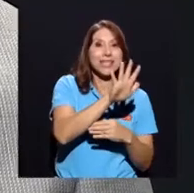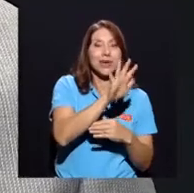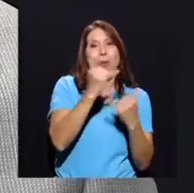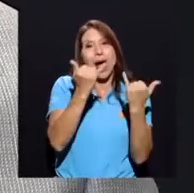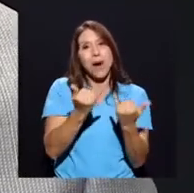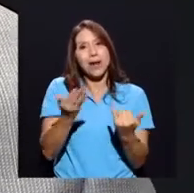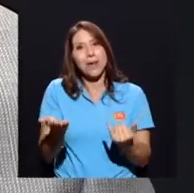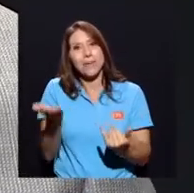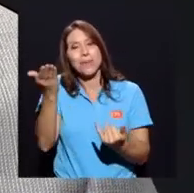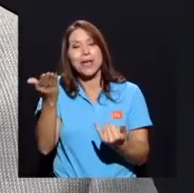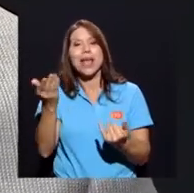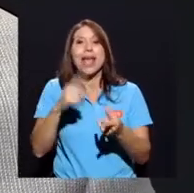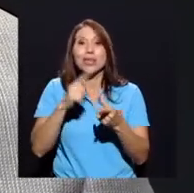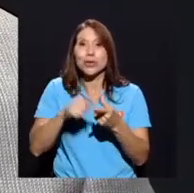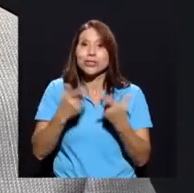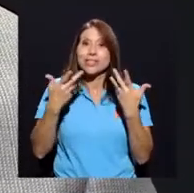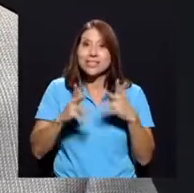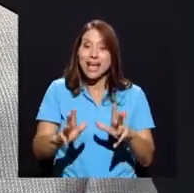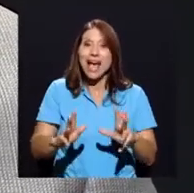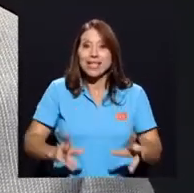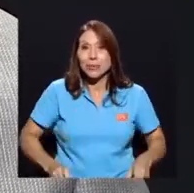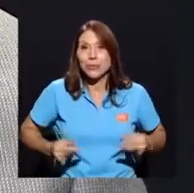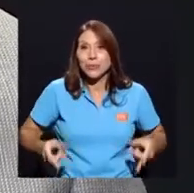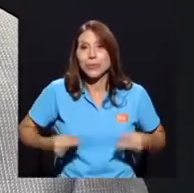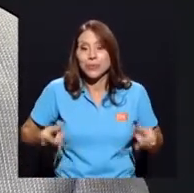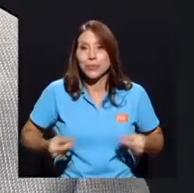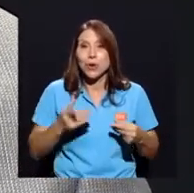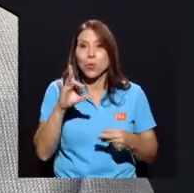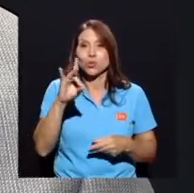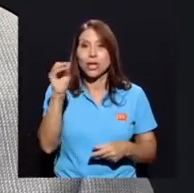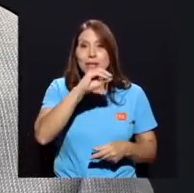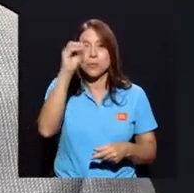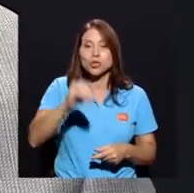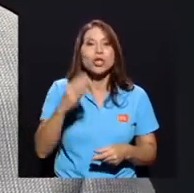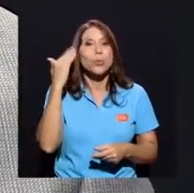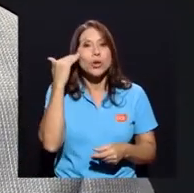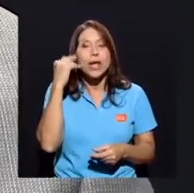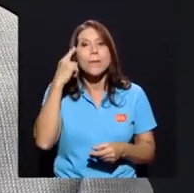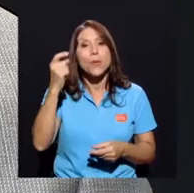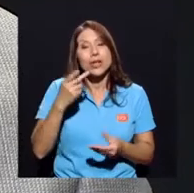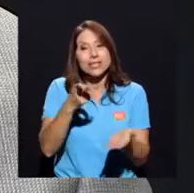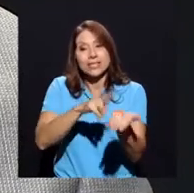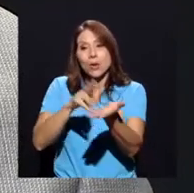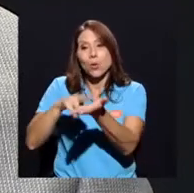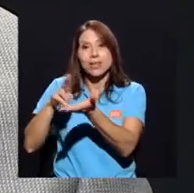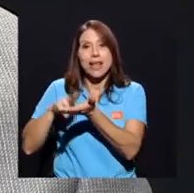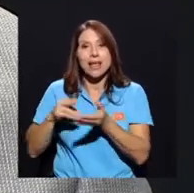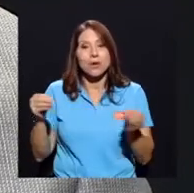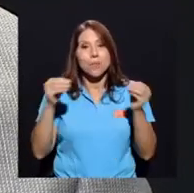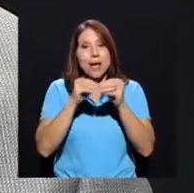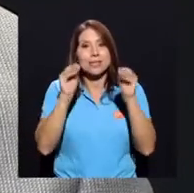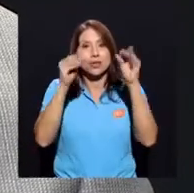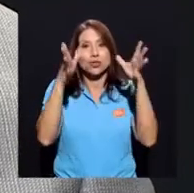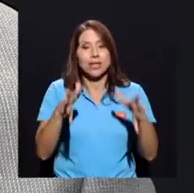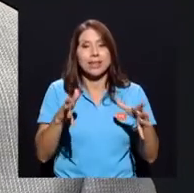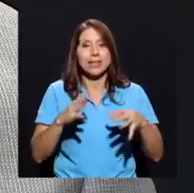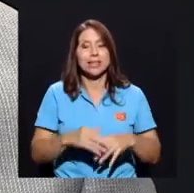ciento porque se contrataron más docentes este